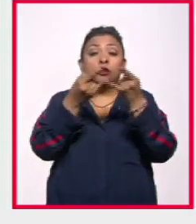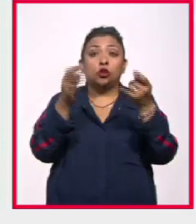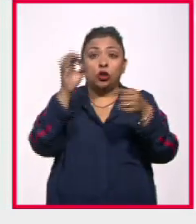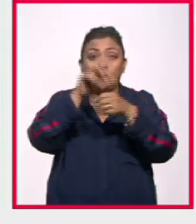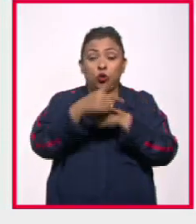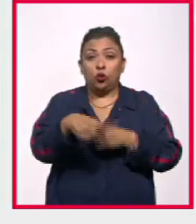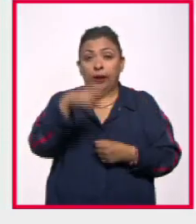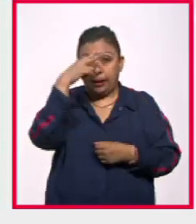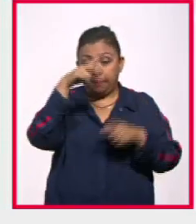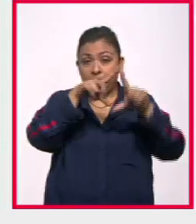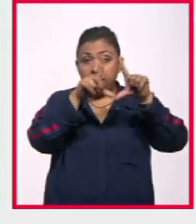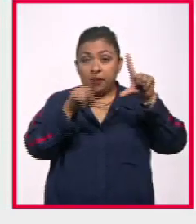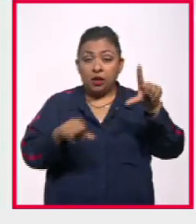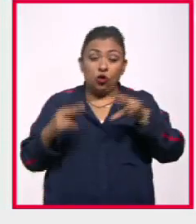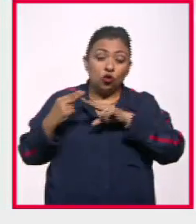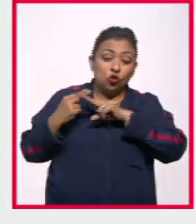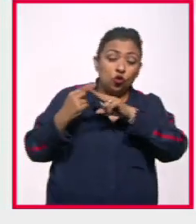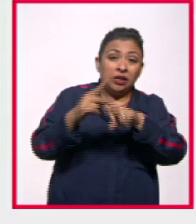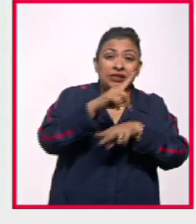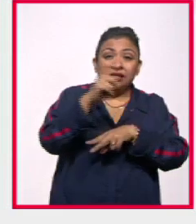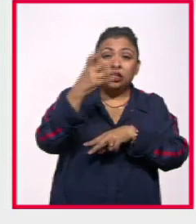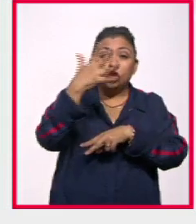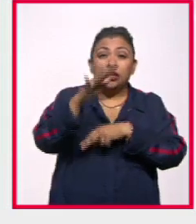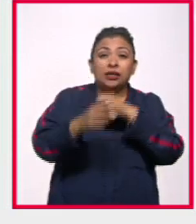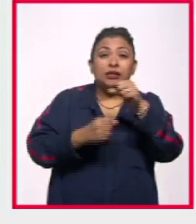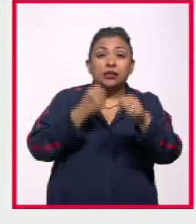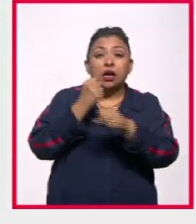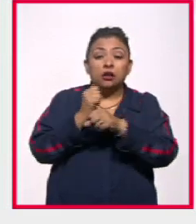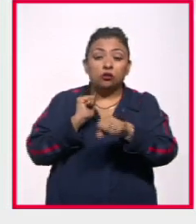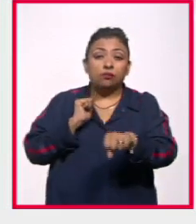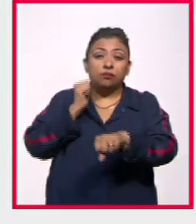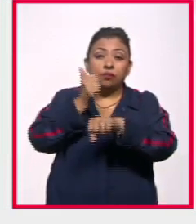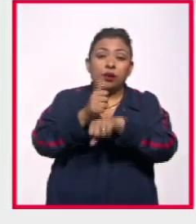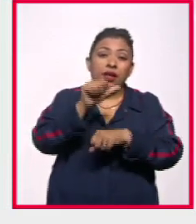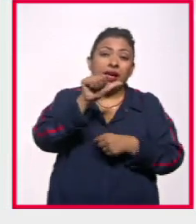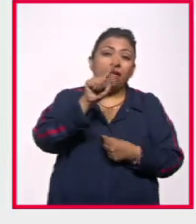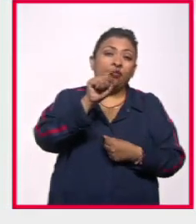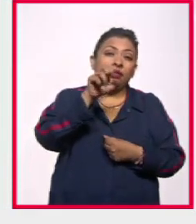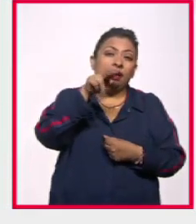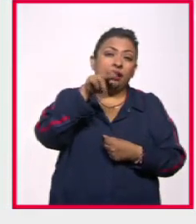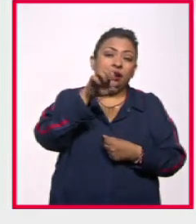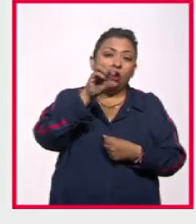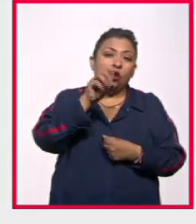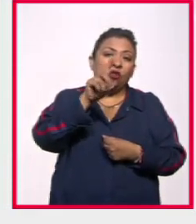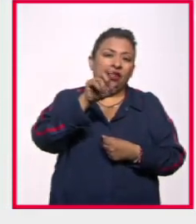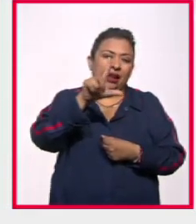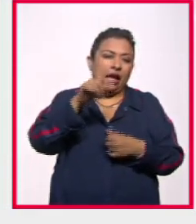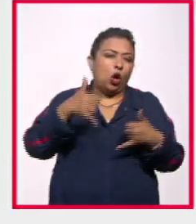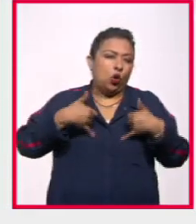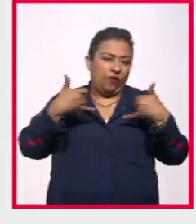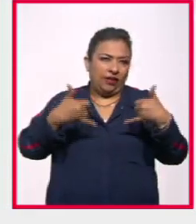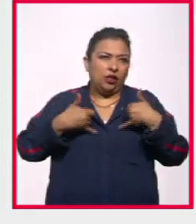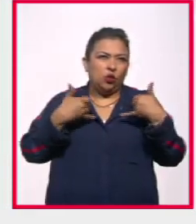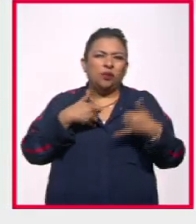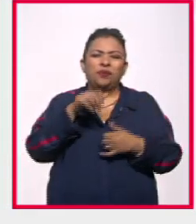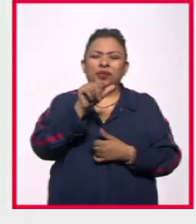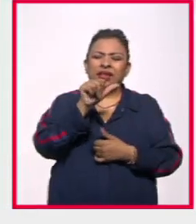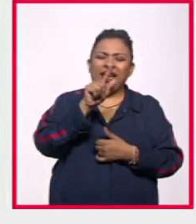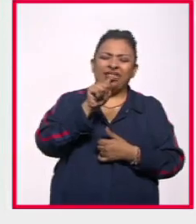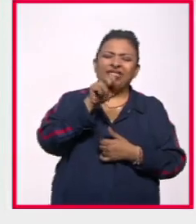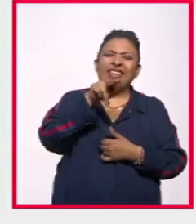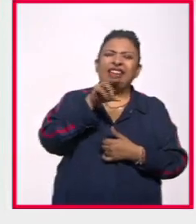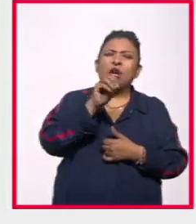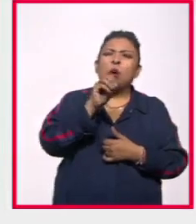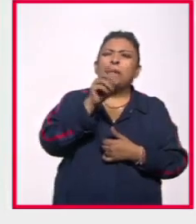del país: los 110 años de la creación del Ateneo de la Juventud. Ateneo viene de